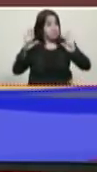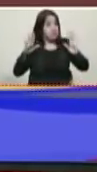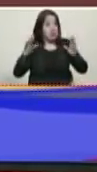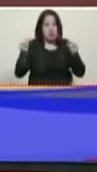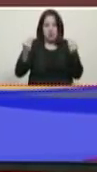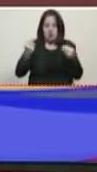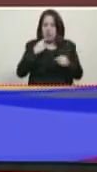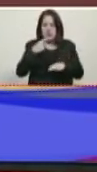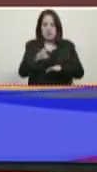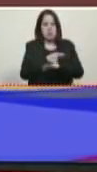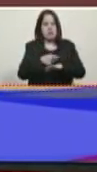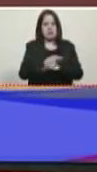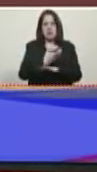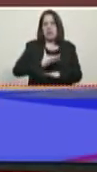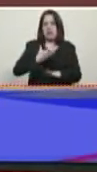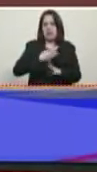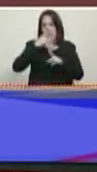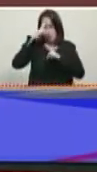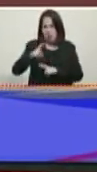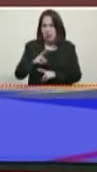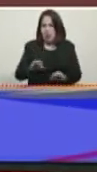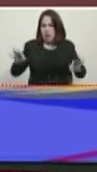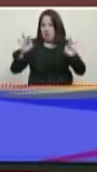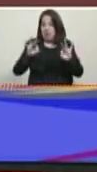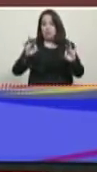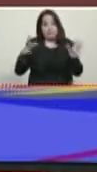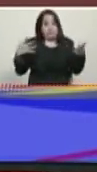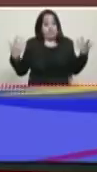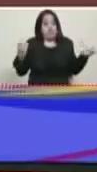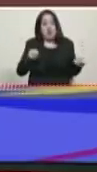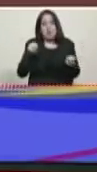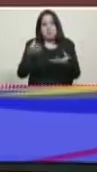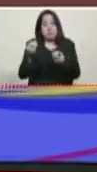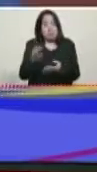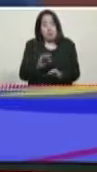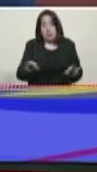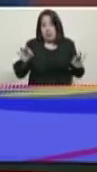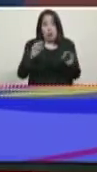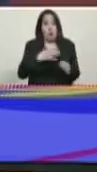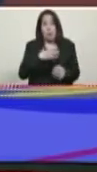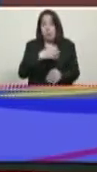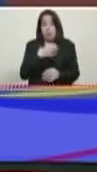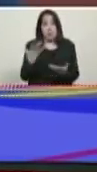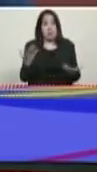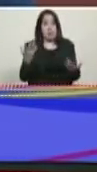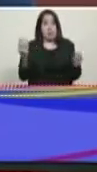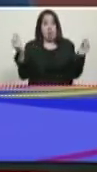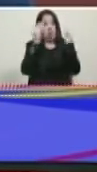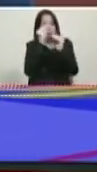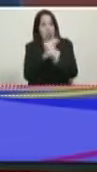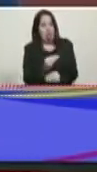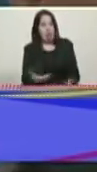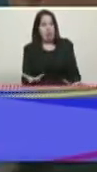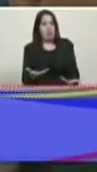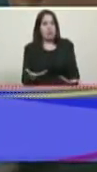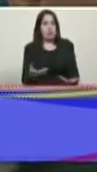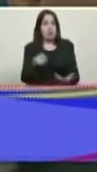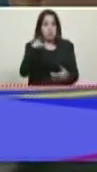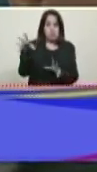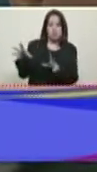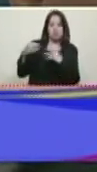una gobernación alcaldía que no reconoce no puede porque sería irregularidad de usted si lo